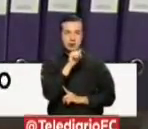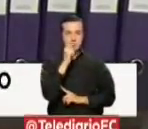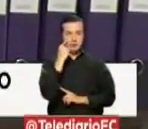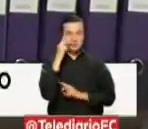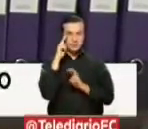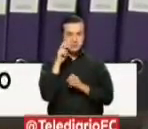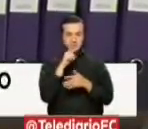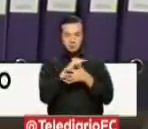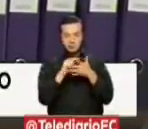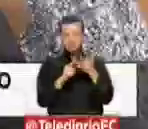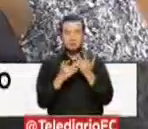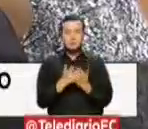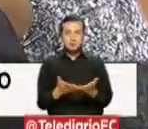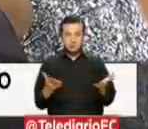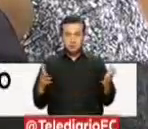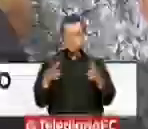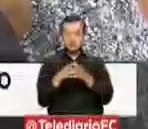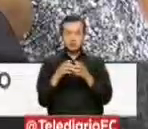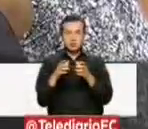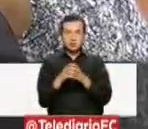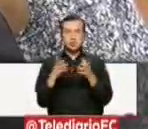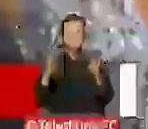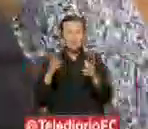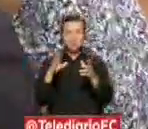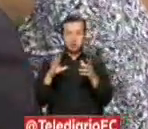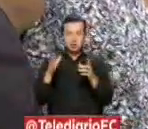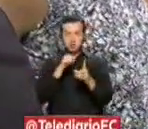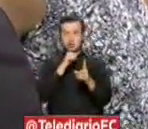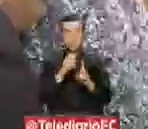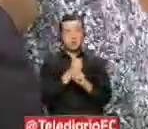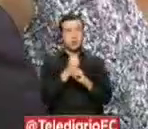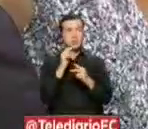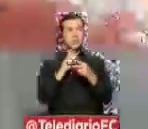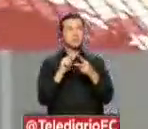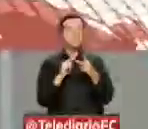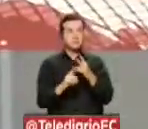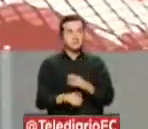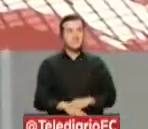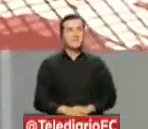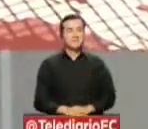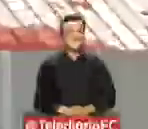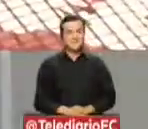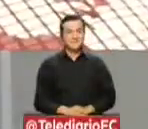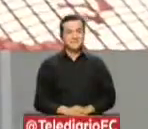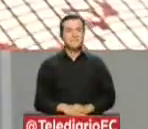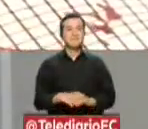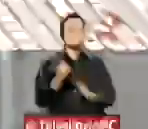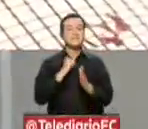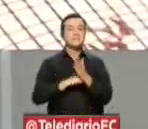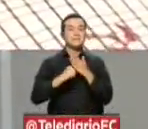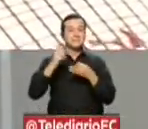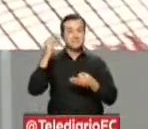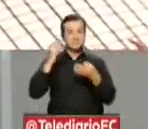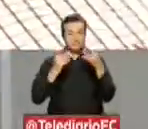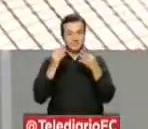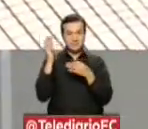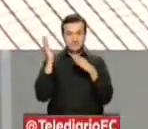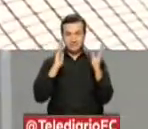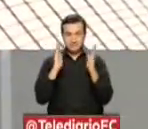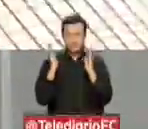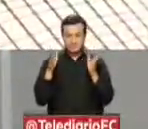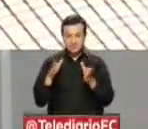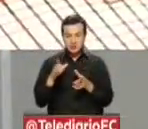que son investigados en este caso son asociación ilícita y plagio. Valeria Villarroel, Telediario. Y en el mismo tema, la ministra de Justicia subrogante,